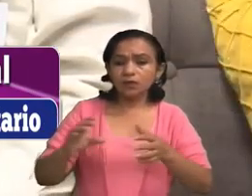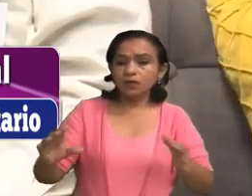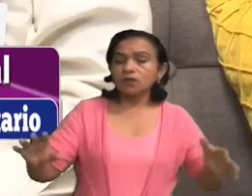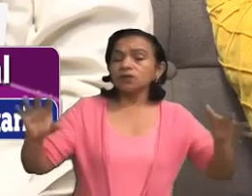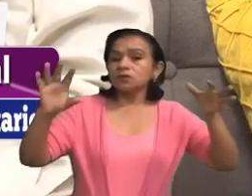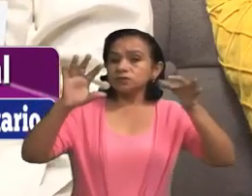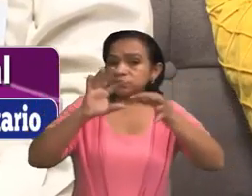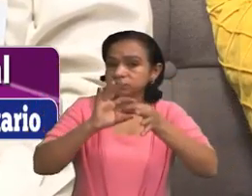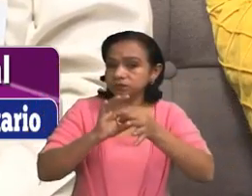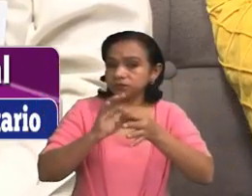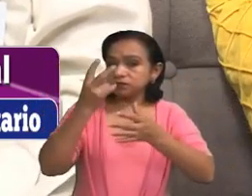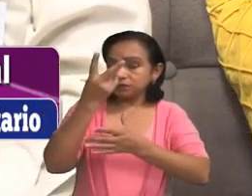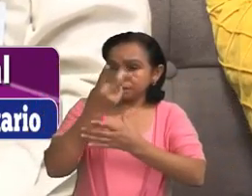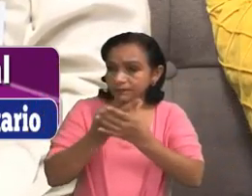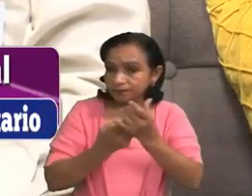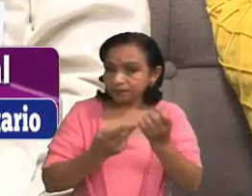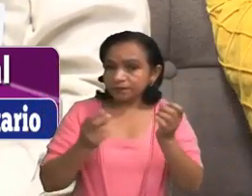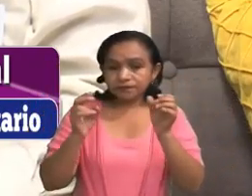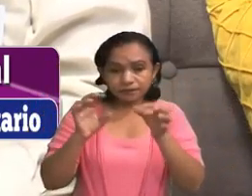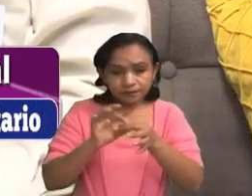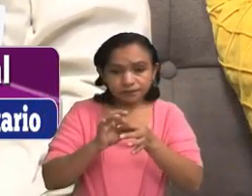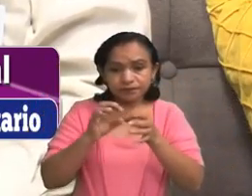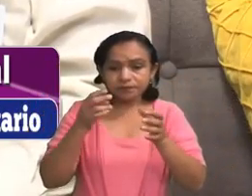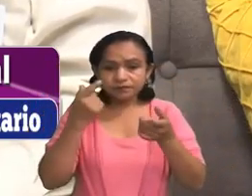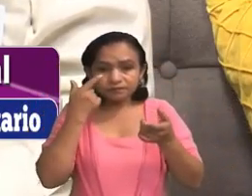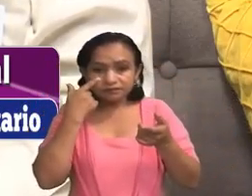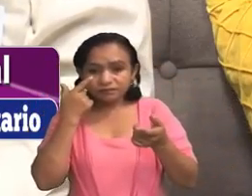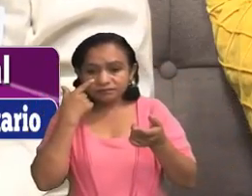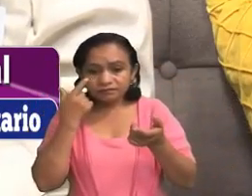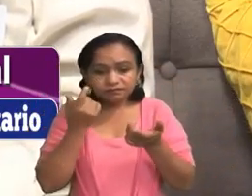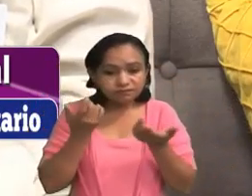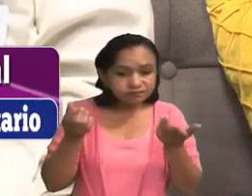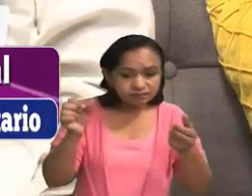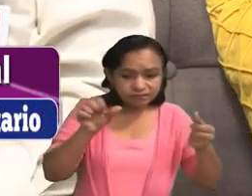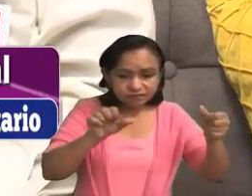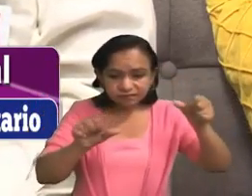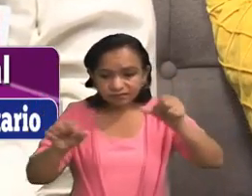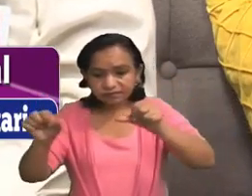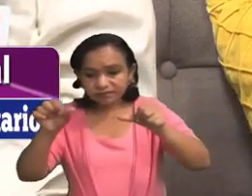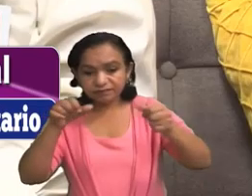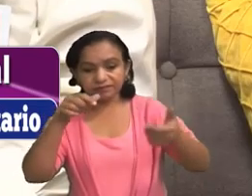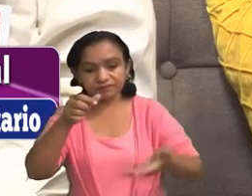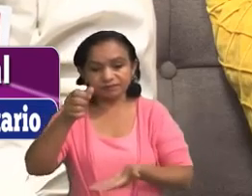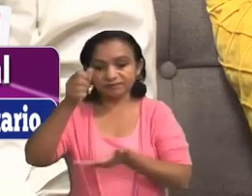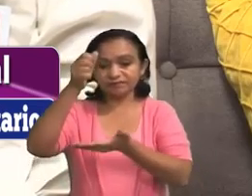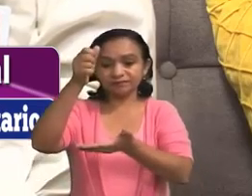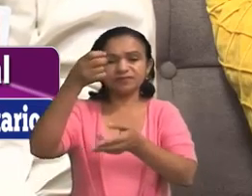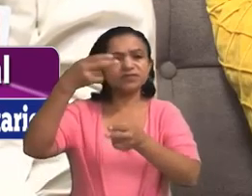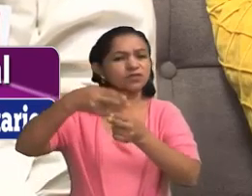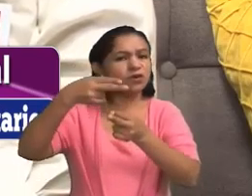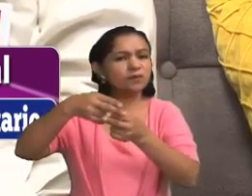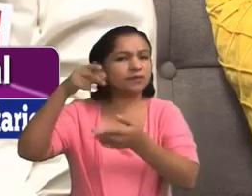dos institutos de la universidad para desarrollar un bioinsumo que le hemos llamado